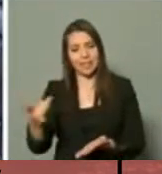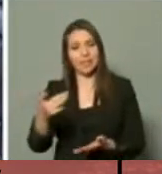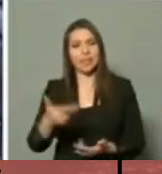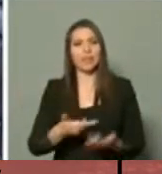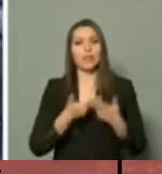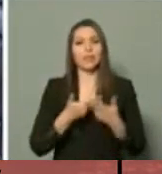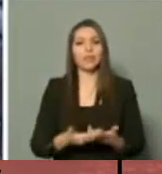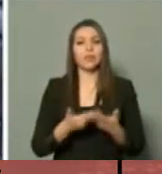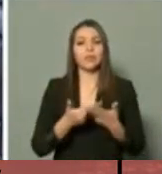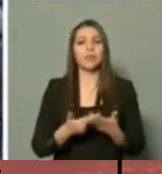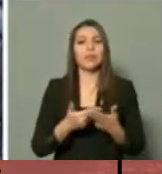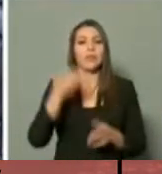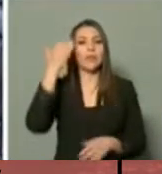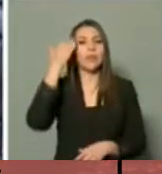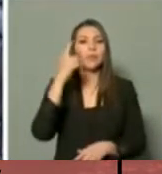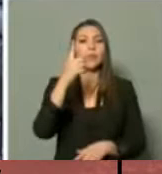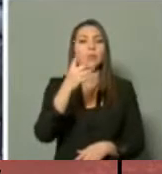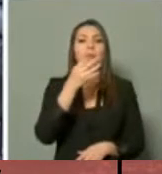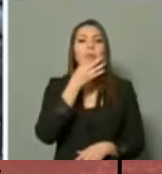aún en su bolsa de tiempo